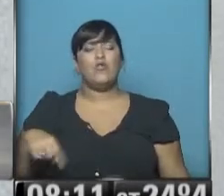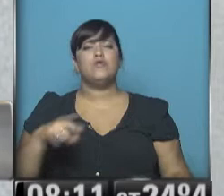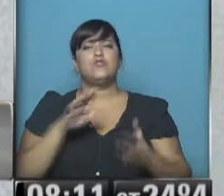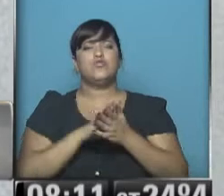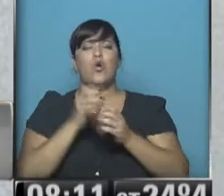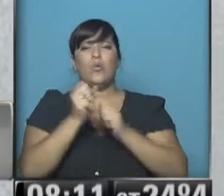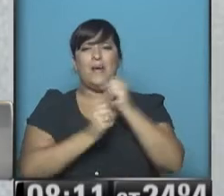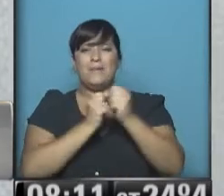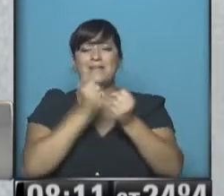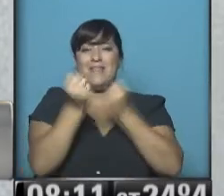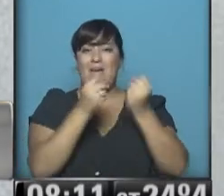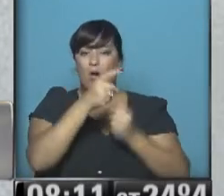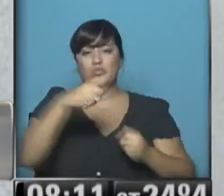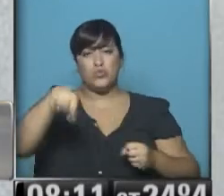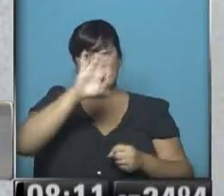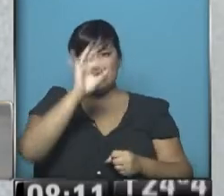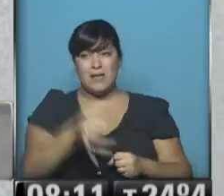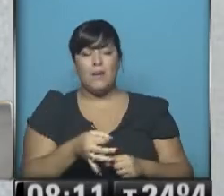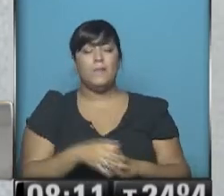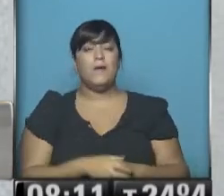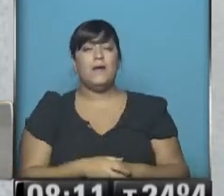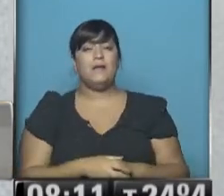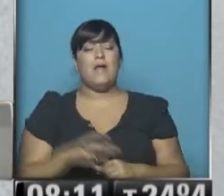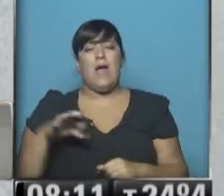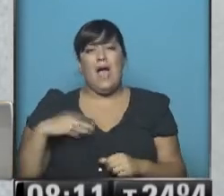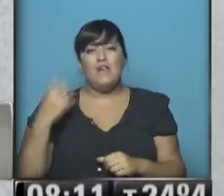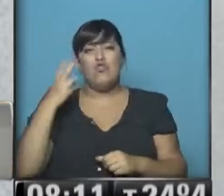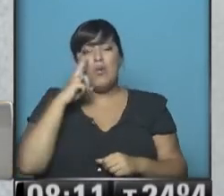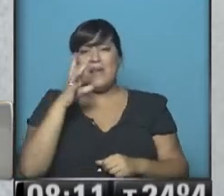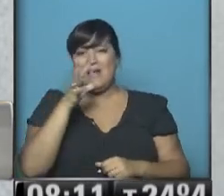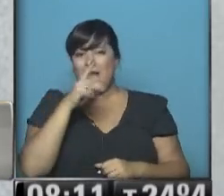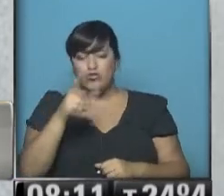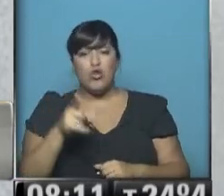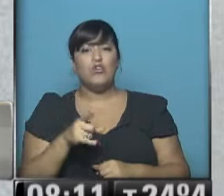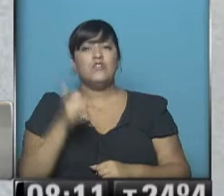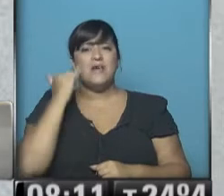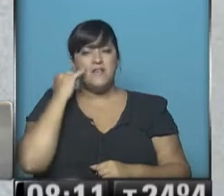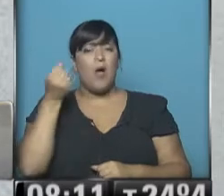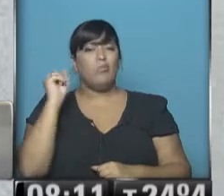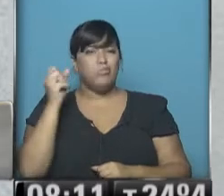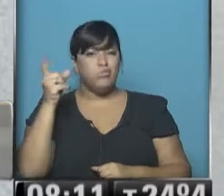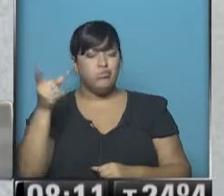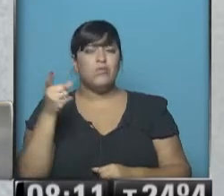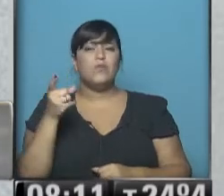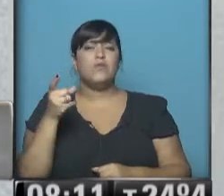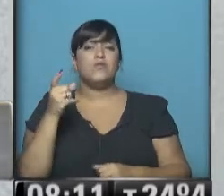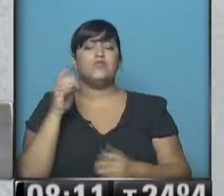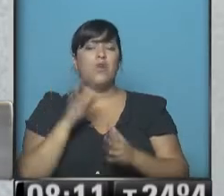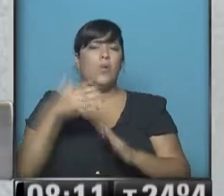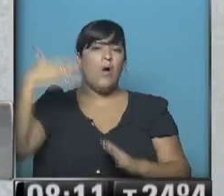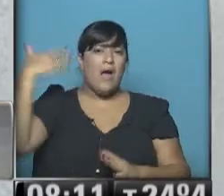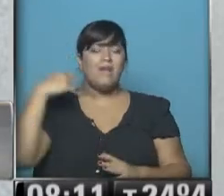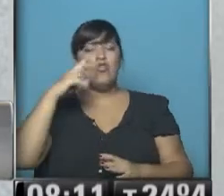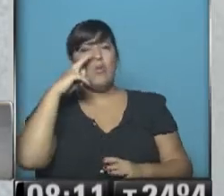automotriz como usted sabe en el año 2014 hemos tenido respecto a una serie histórica de